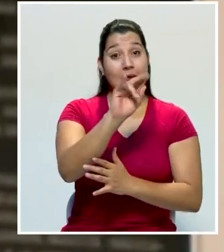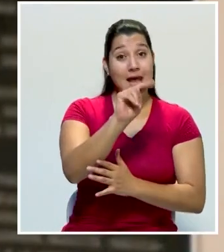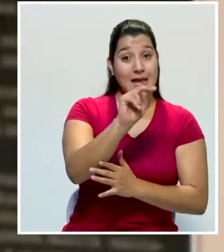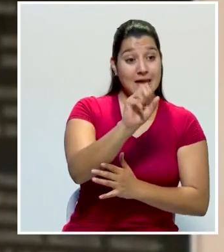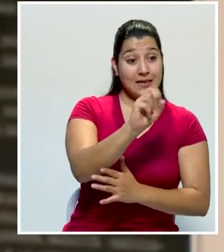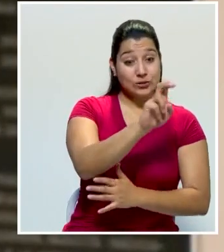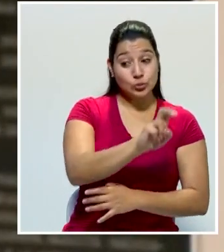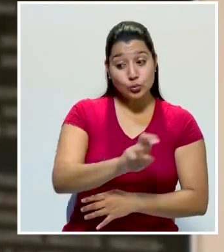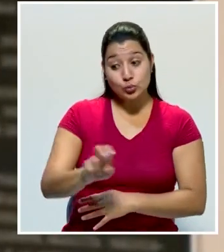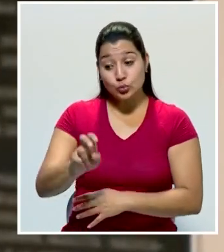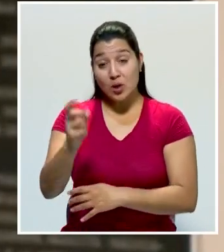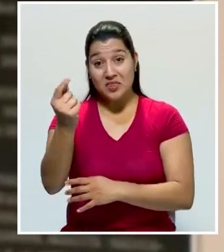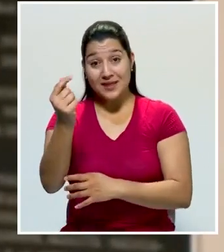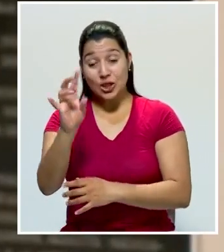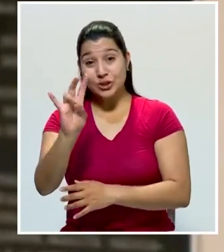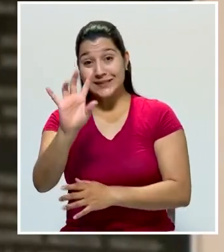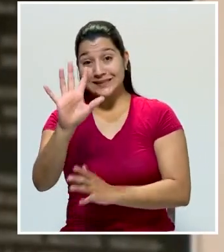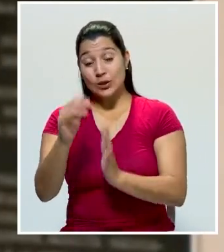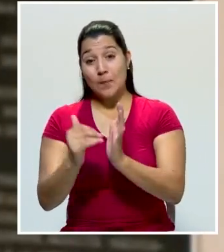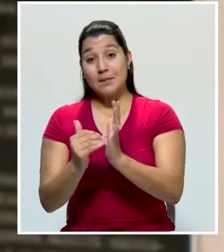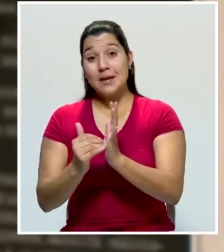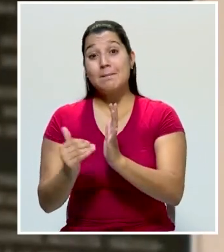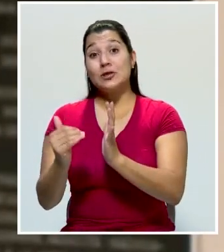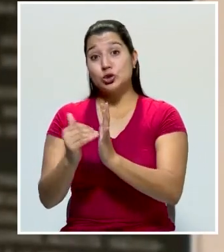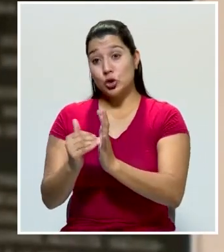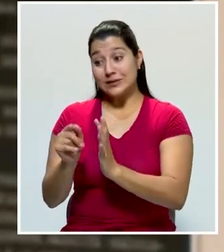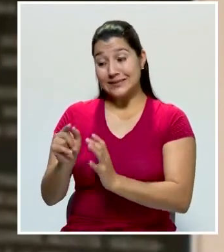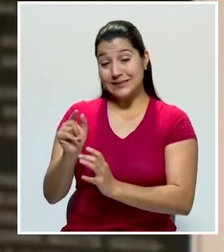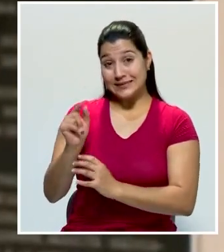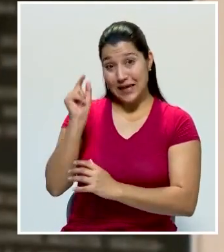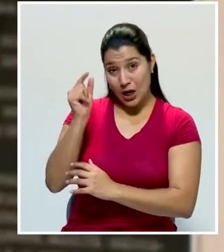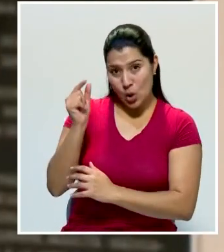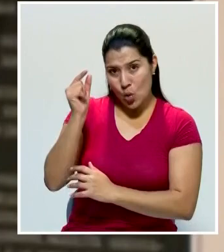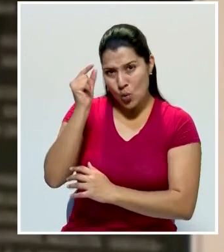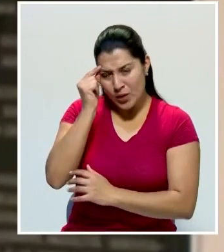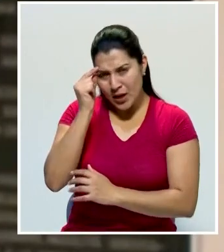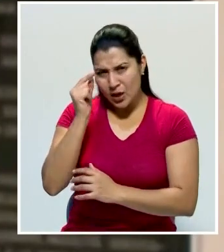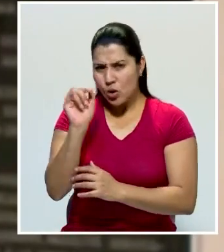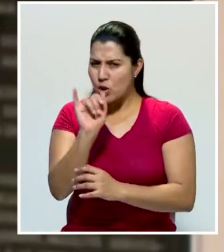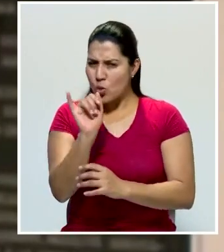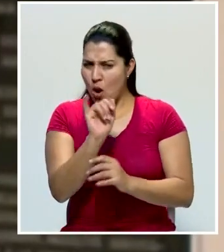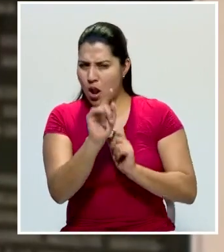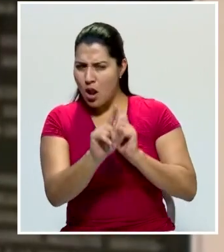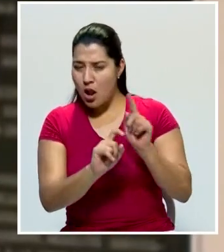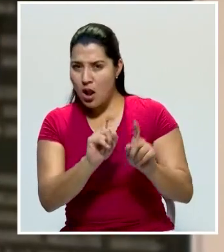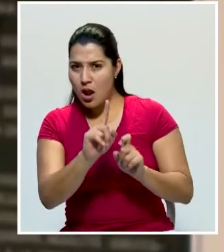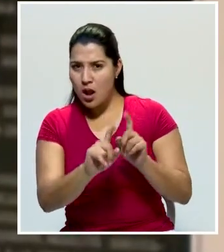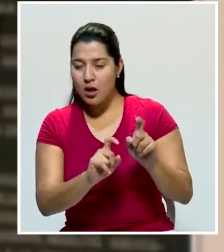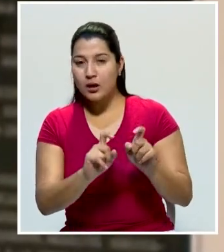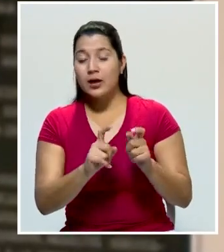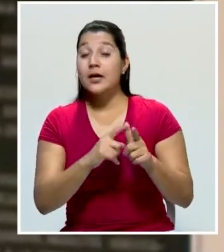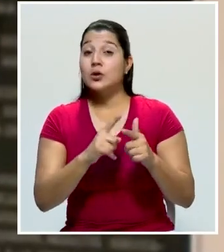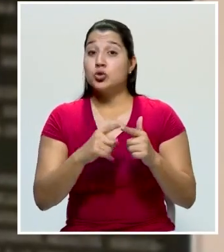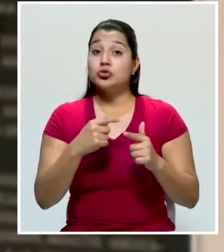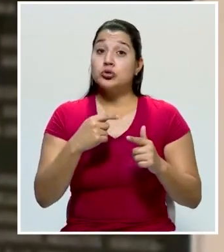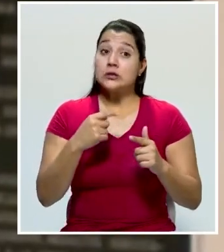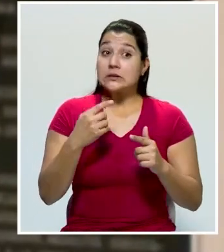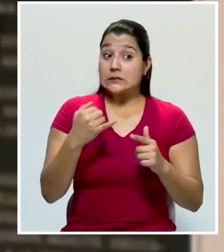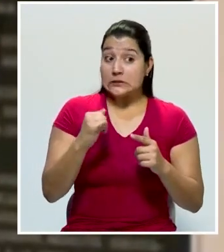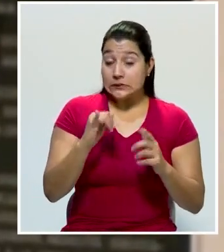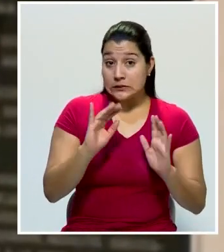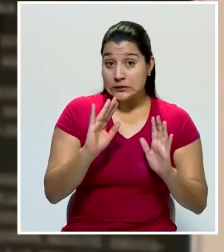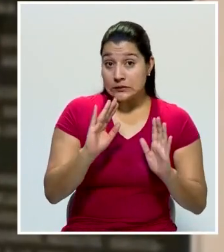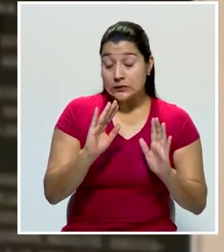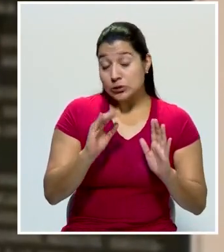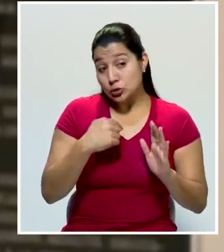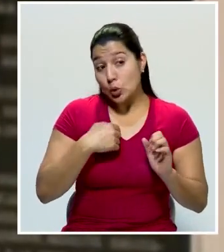la emergencia, hay algunas mociones importantes que se han presentado y que en virtud de la aprobación de esas mociones yo estaría apoyando